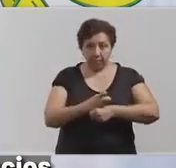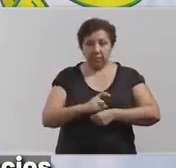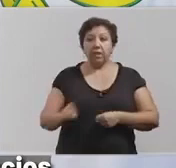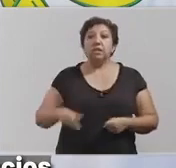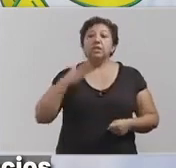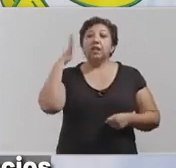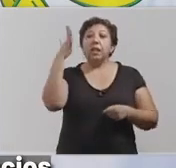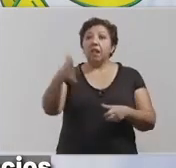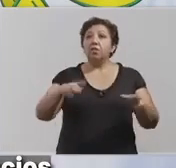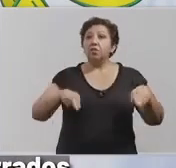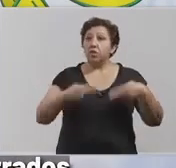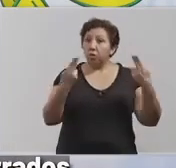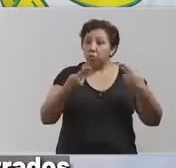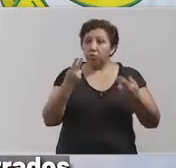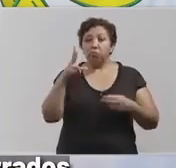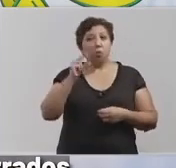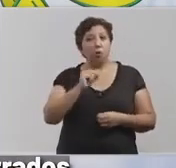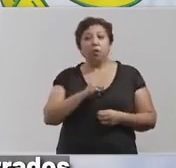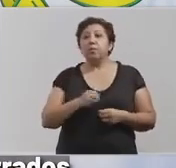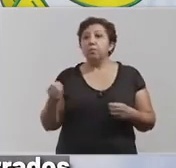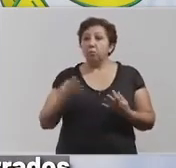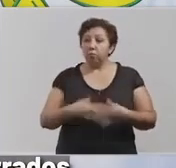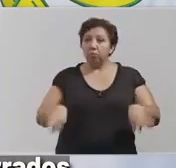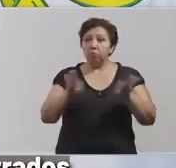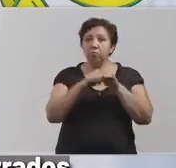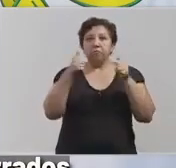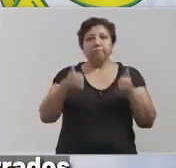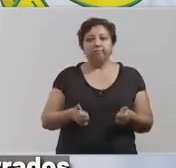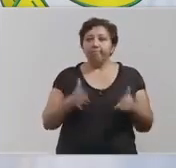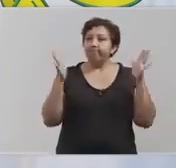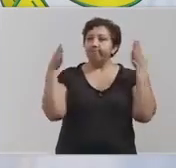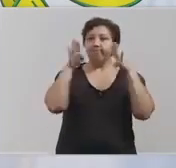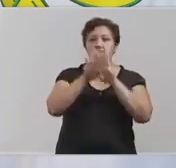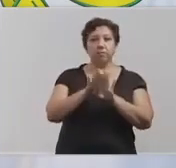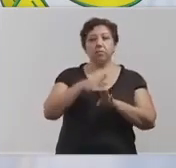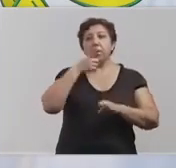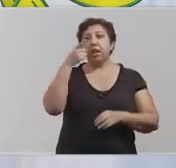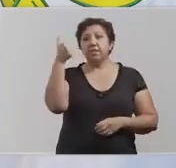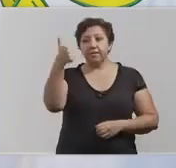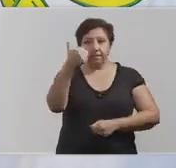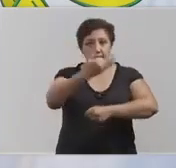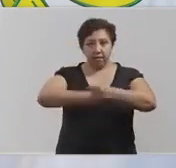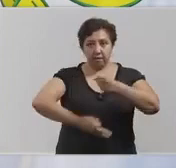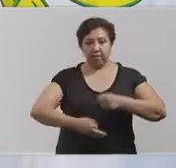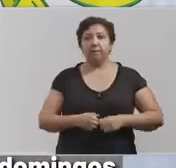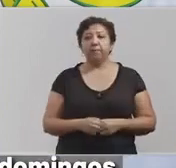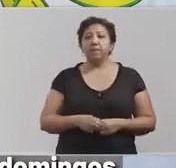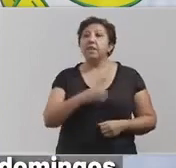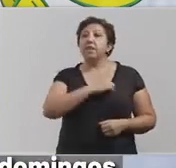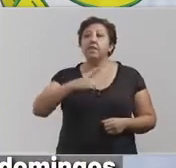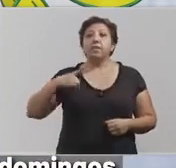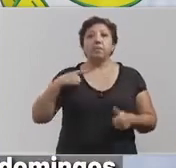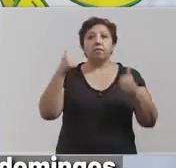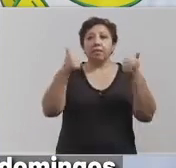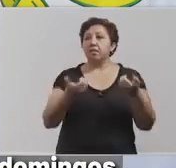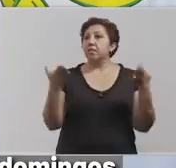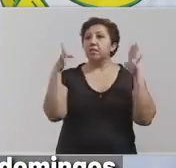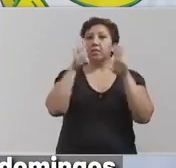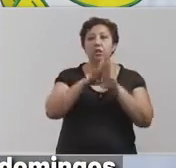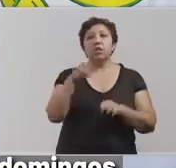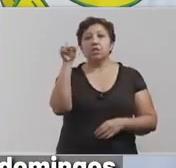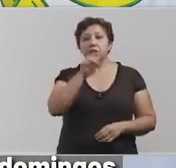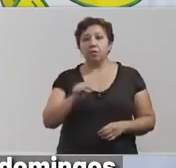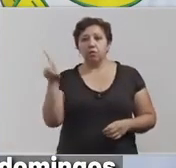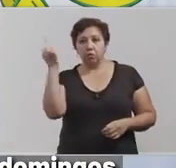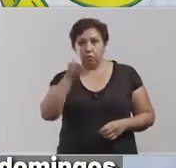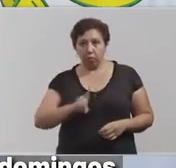medida será que los negocios no esenciales deberán permanecer cerrados a más tardar a las 6 de la tarde y deberán permanecer